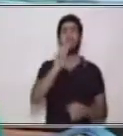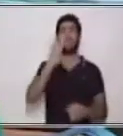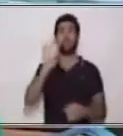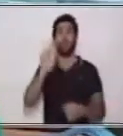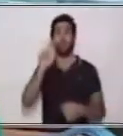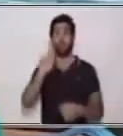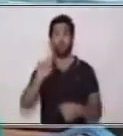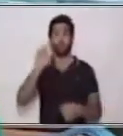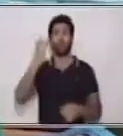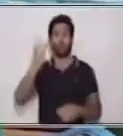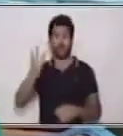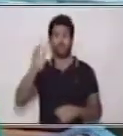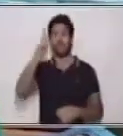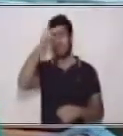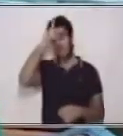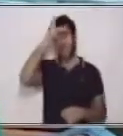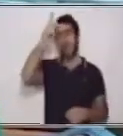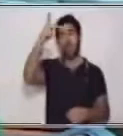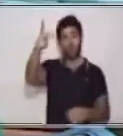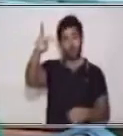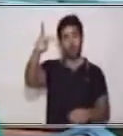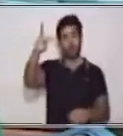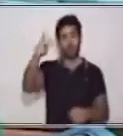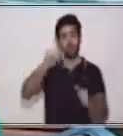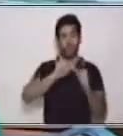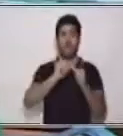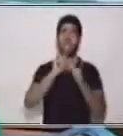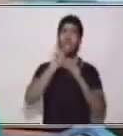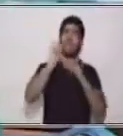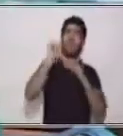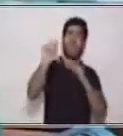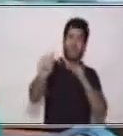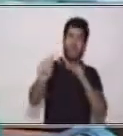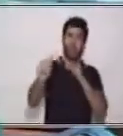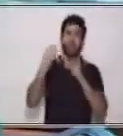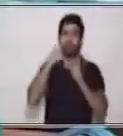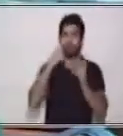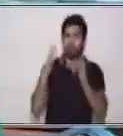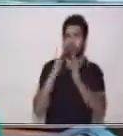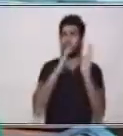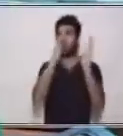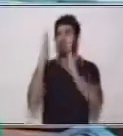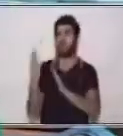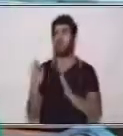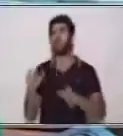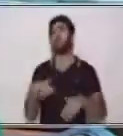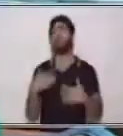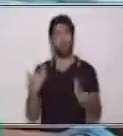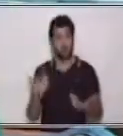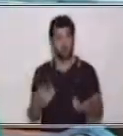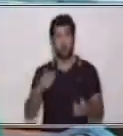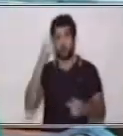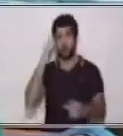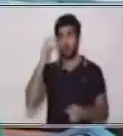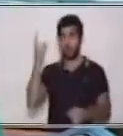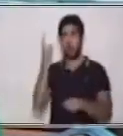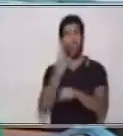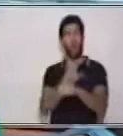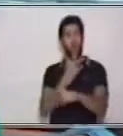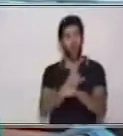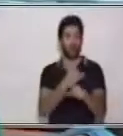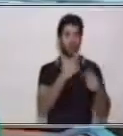124.3 kilómetros. Pero mira qué tengo yo acá. Recordemos, ya fuimos a